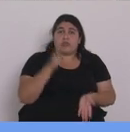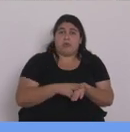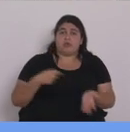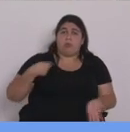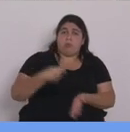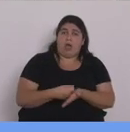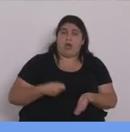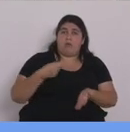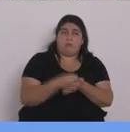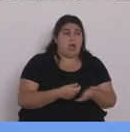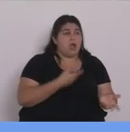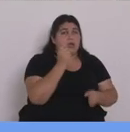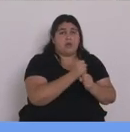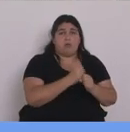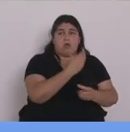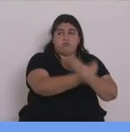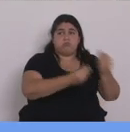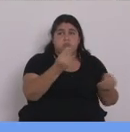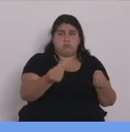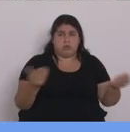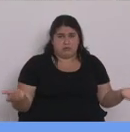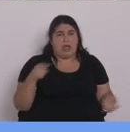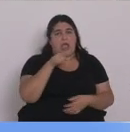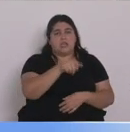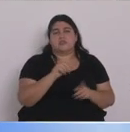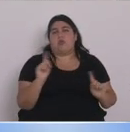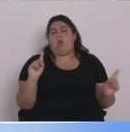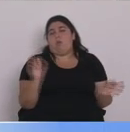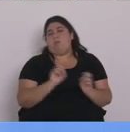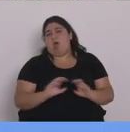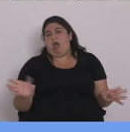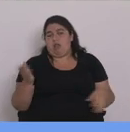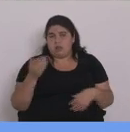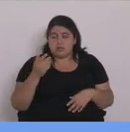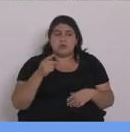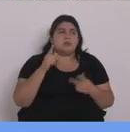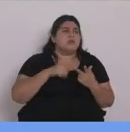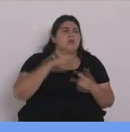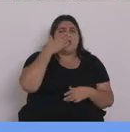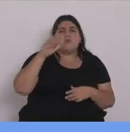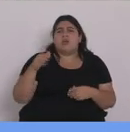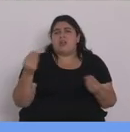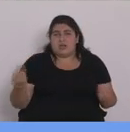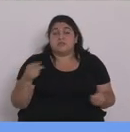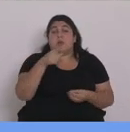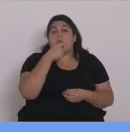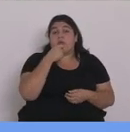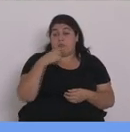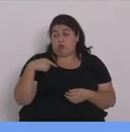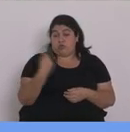generando trabajo. Ah, no, lo descalificamos. Es un pecado. Por el otro lado, cuando